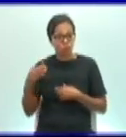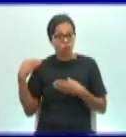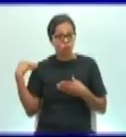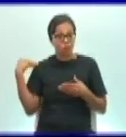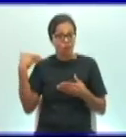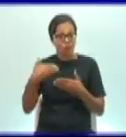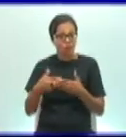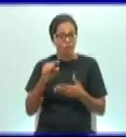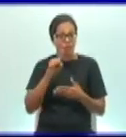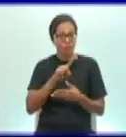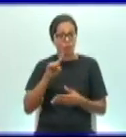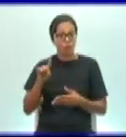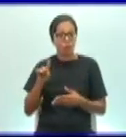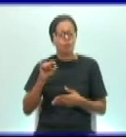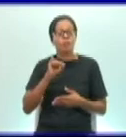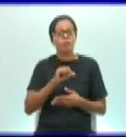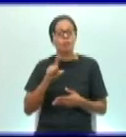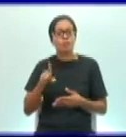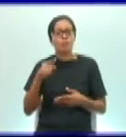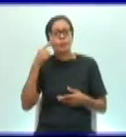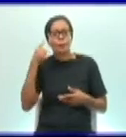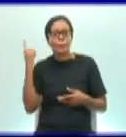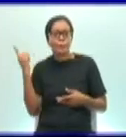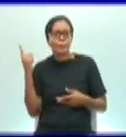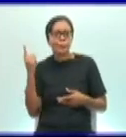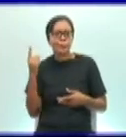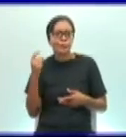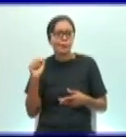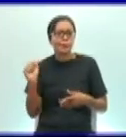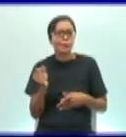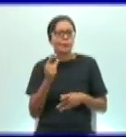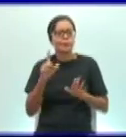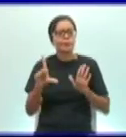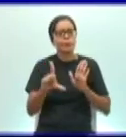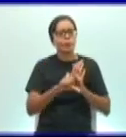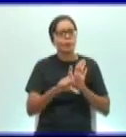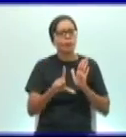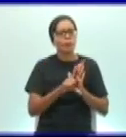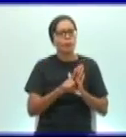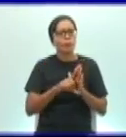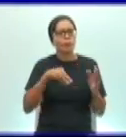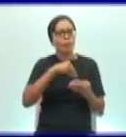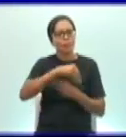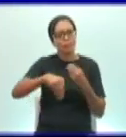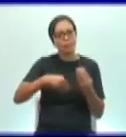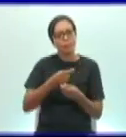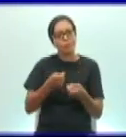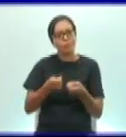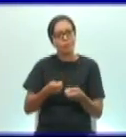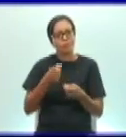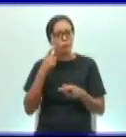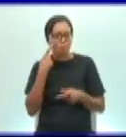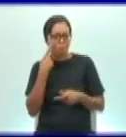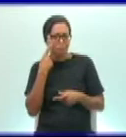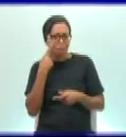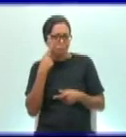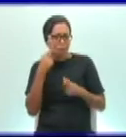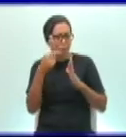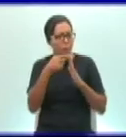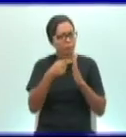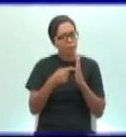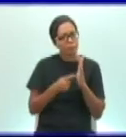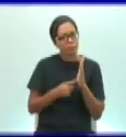primera ley de reforma agraria. Nosotros hicimos un análisis del documento, vimos sus particularidades, los artículos, todo lo